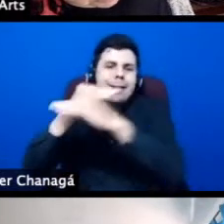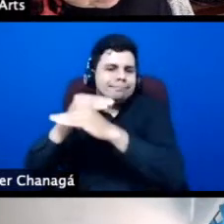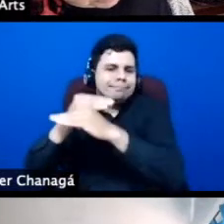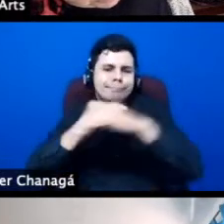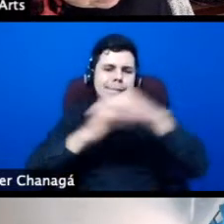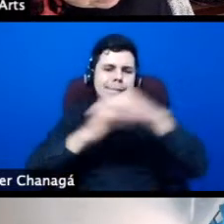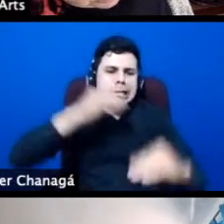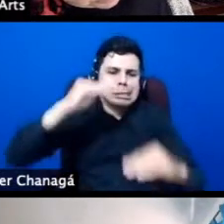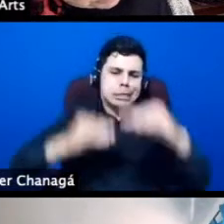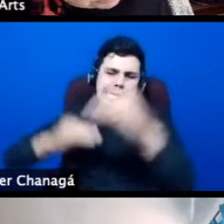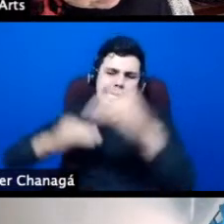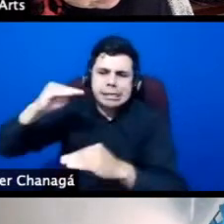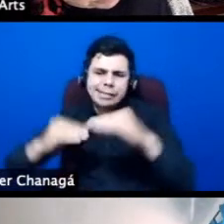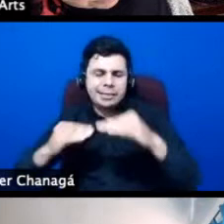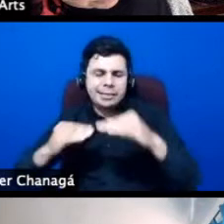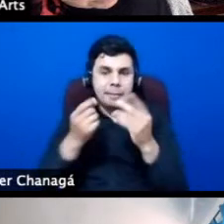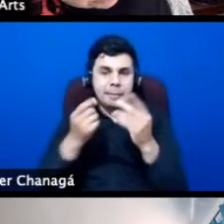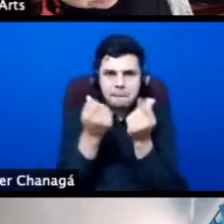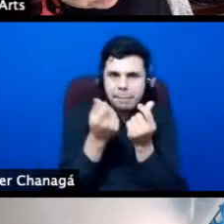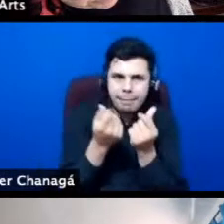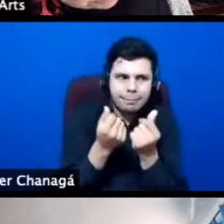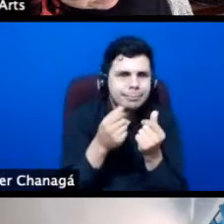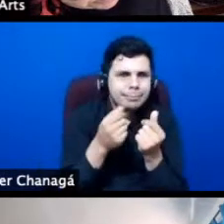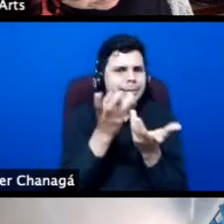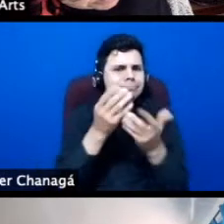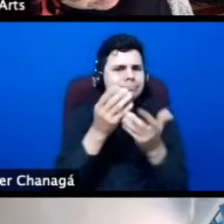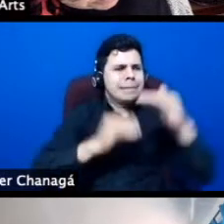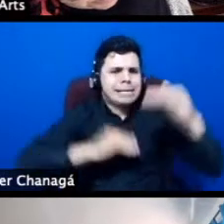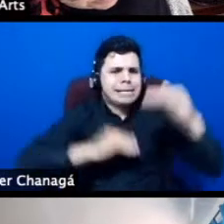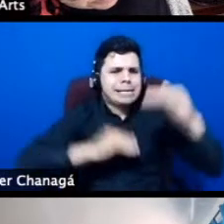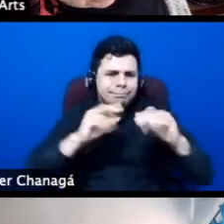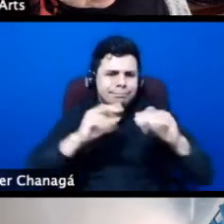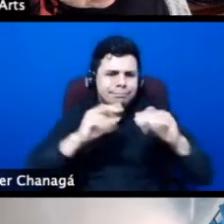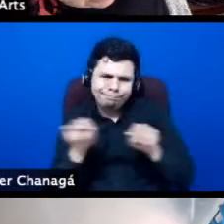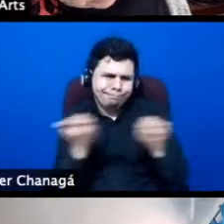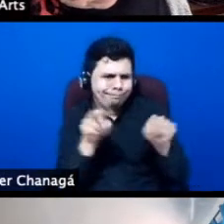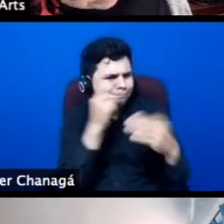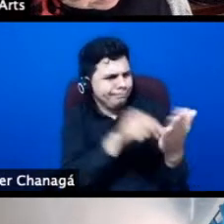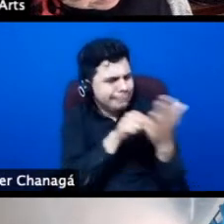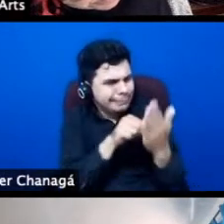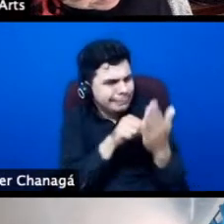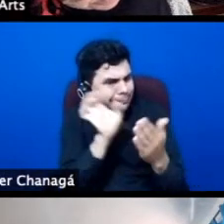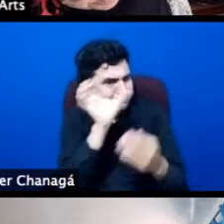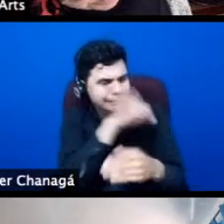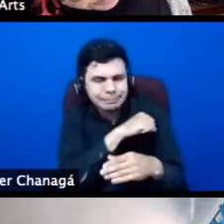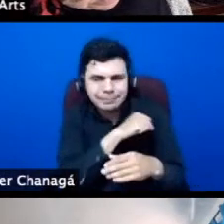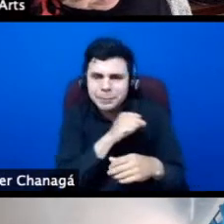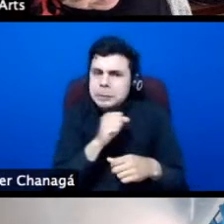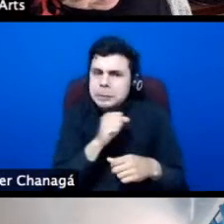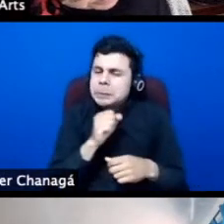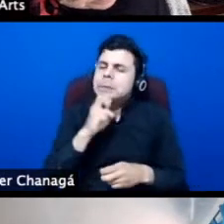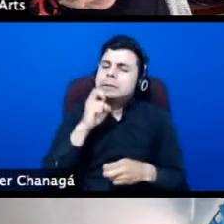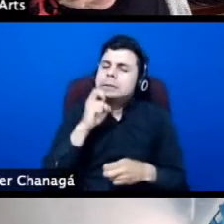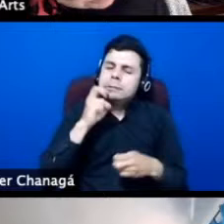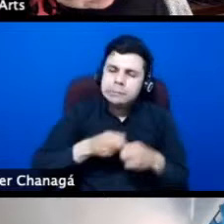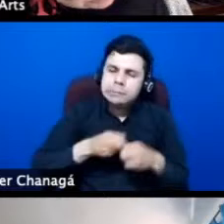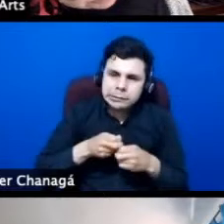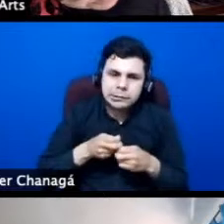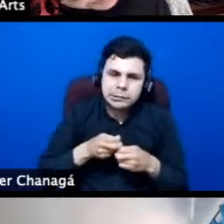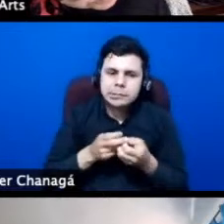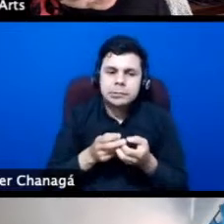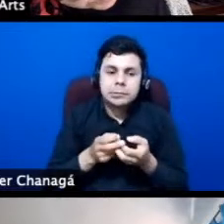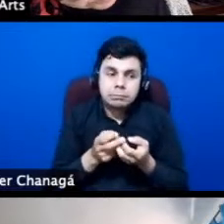demasiado, se ha visibilizado al punto en que digamos que algunas personas no, o